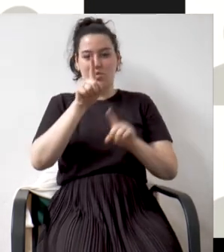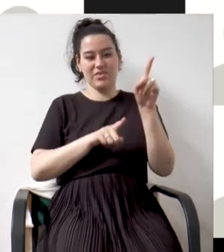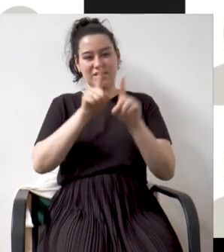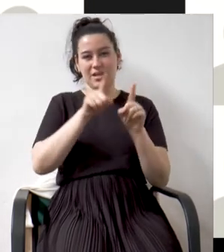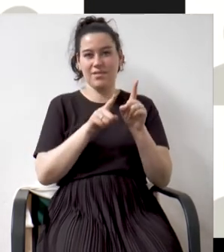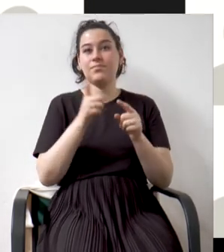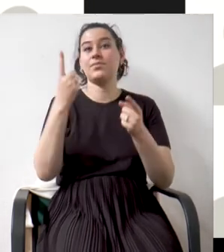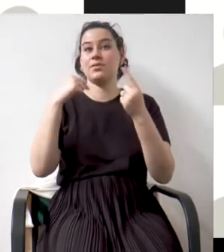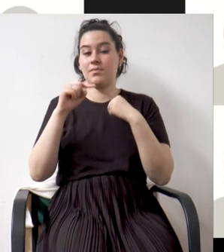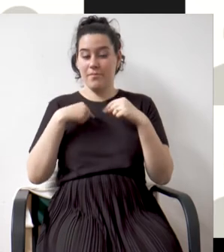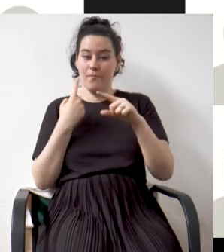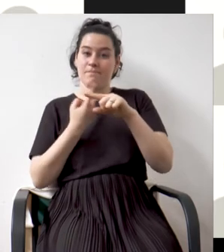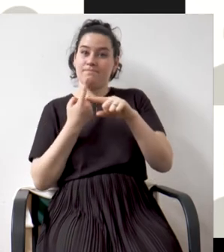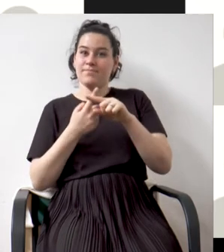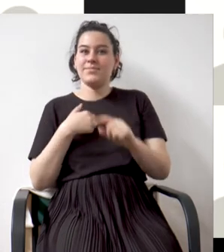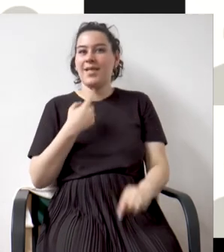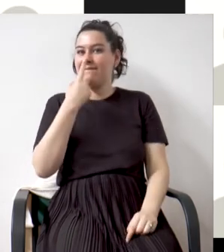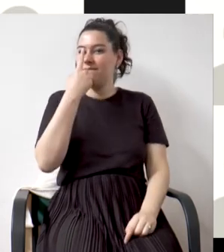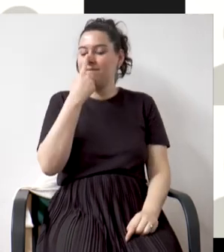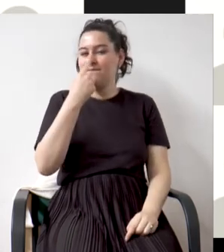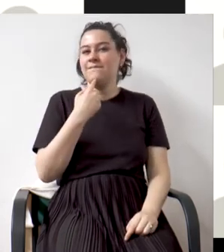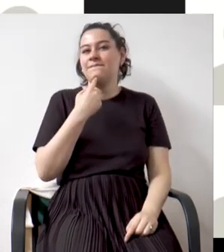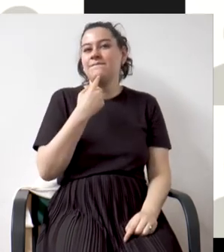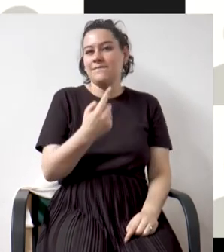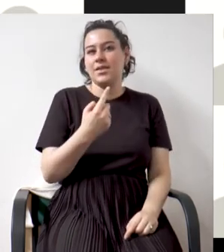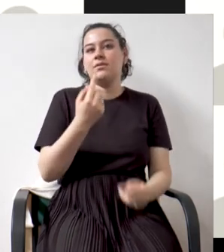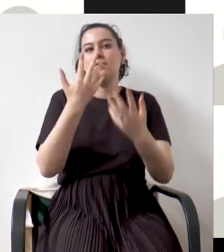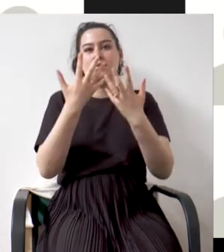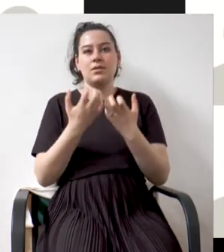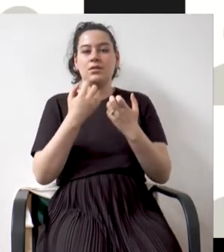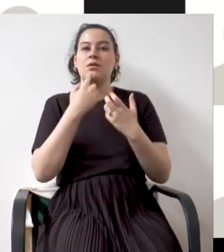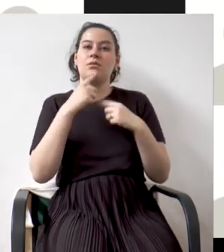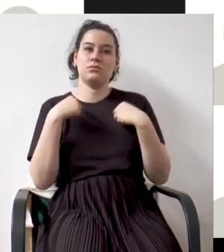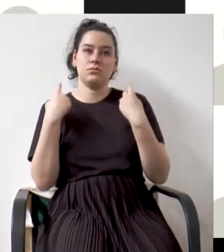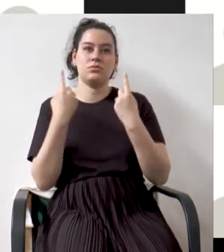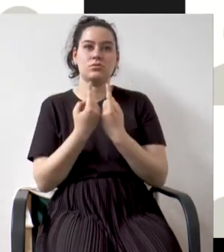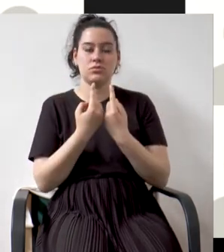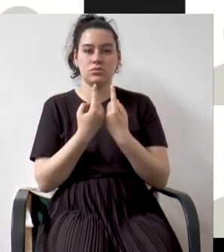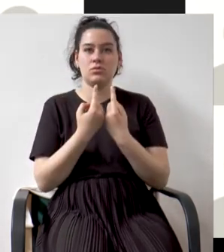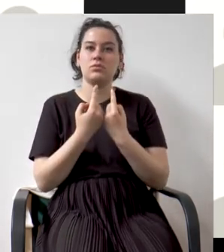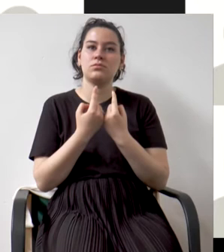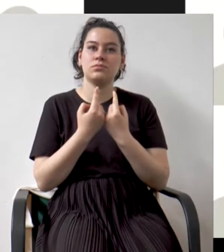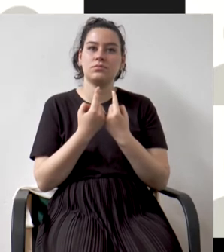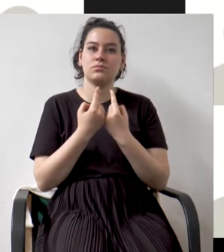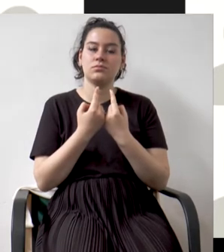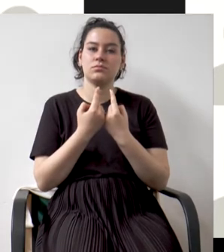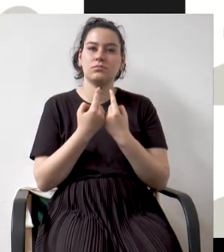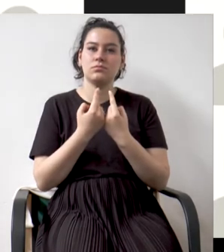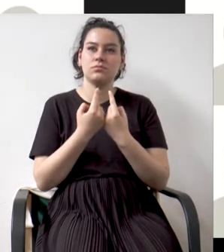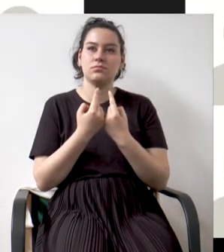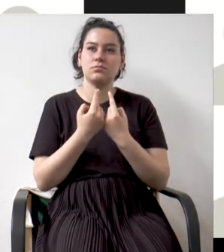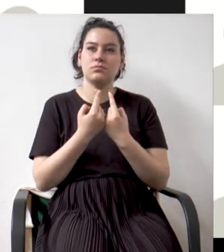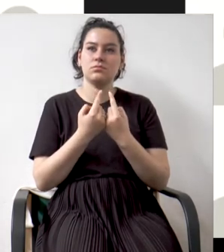Otra similitud que me parece interesante mencionar es la de que estamos abocados en el CURE. En realidad,